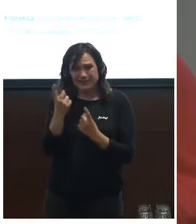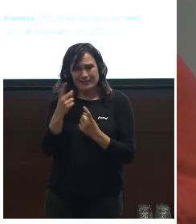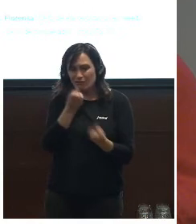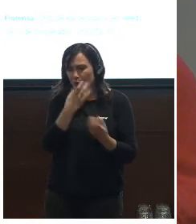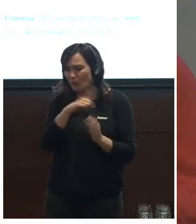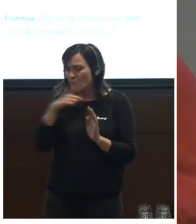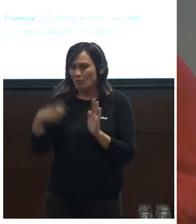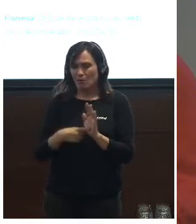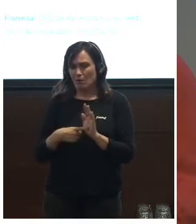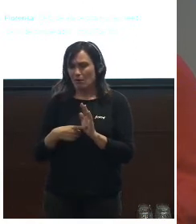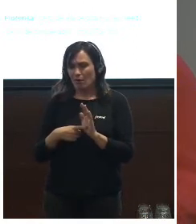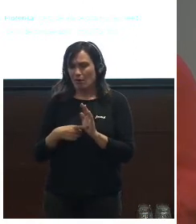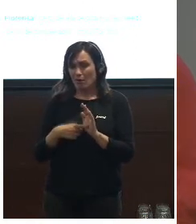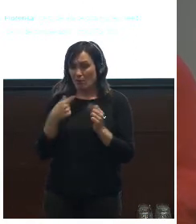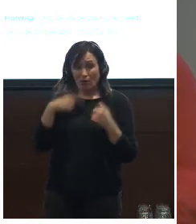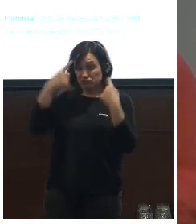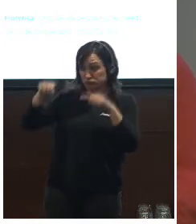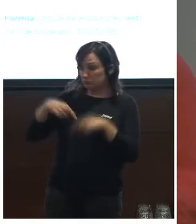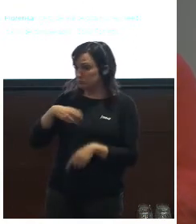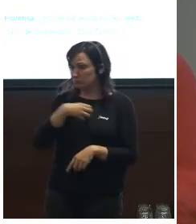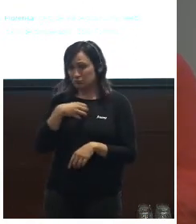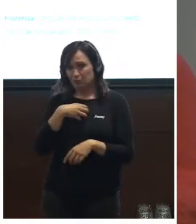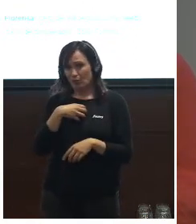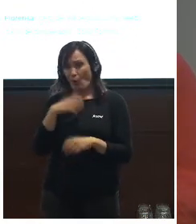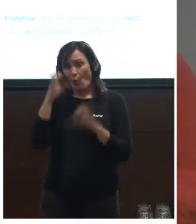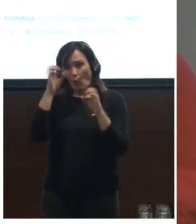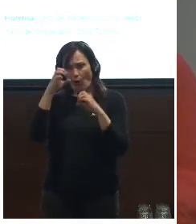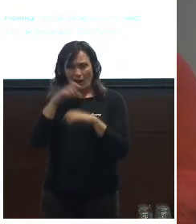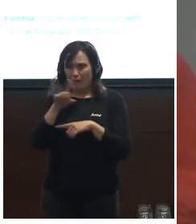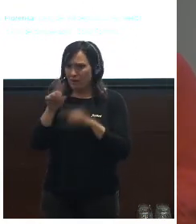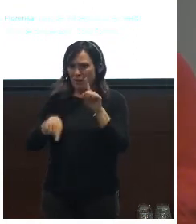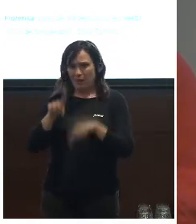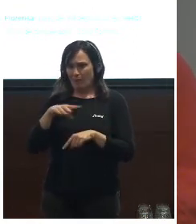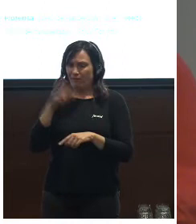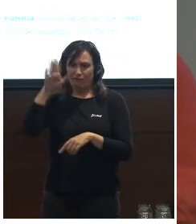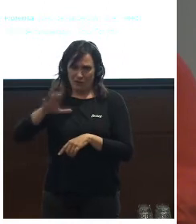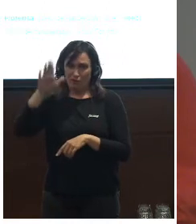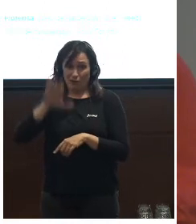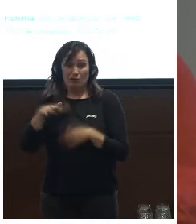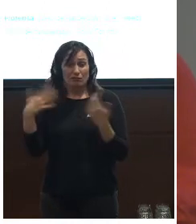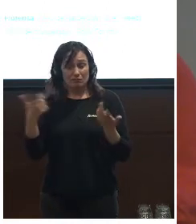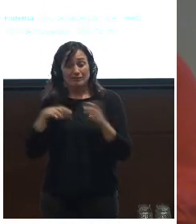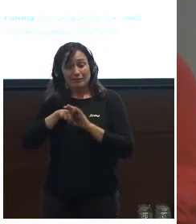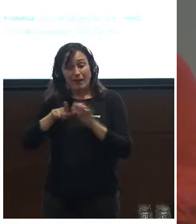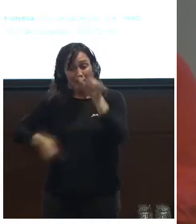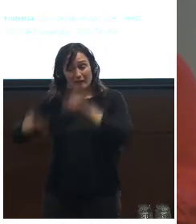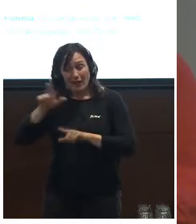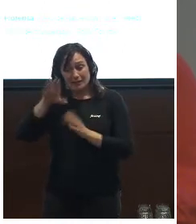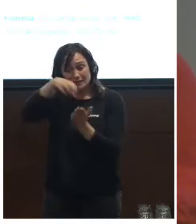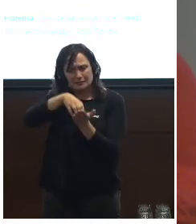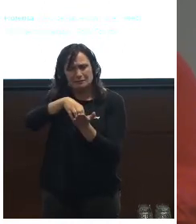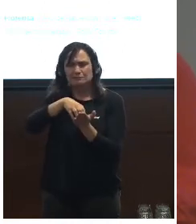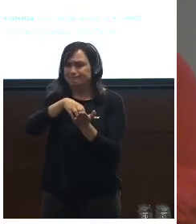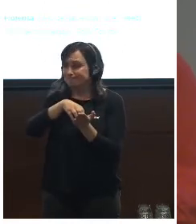vida. San Google falla muchísimo. Es un santo, pero falla mucho. La agencia de viajes en este momento, para lo que estamos hablando,